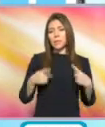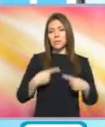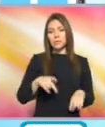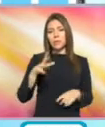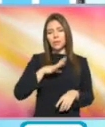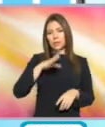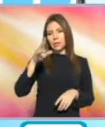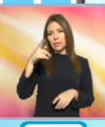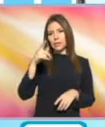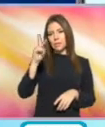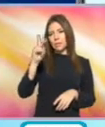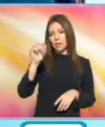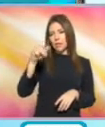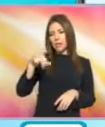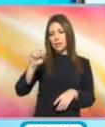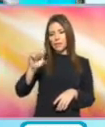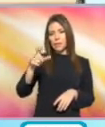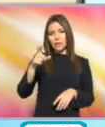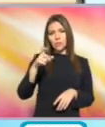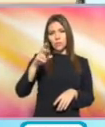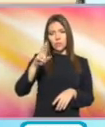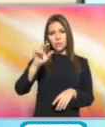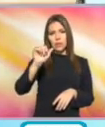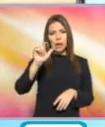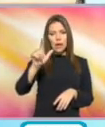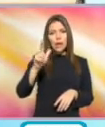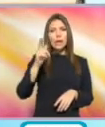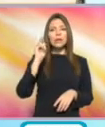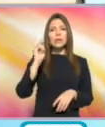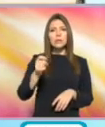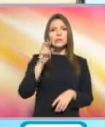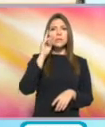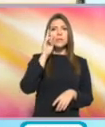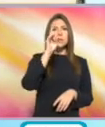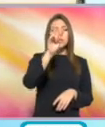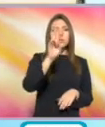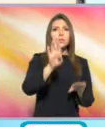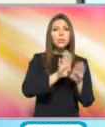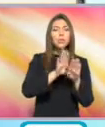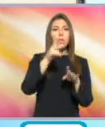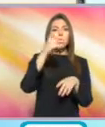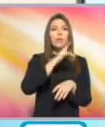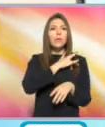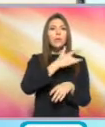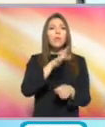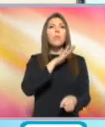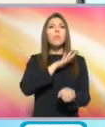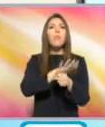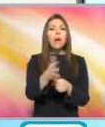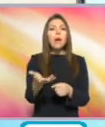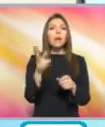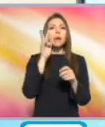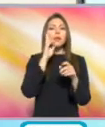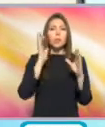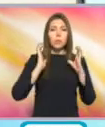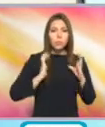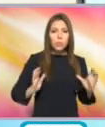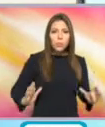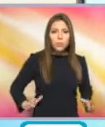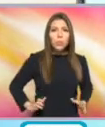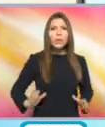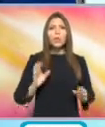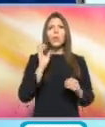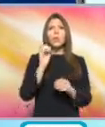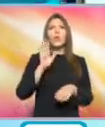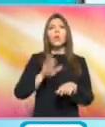involucrado con la esencia de la persona? ¿Cómo comienza, digamos, la atracción? ¿Cuáles son, digamos, estos puntos atrayentes para un pansexual?